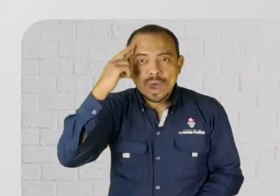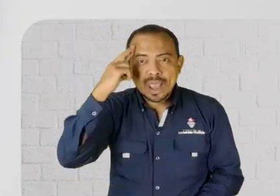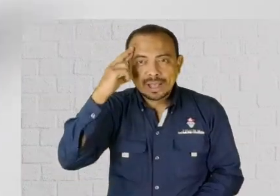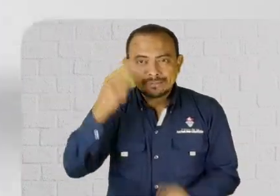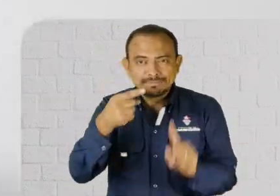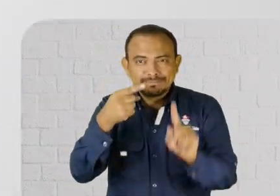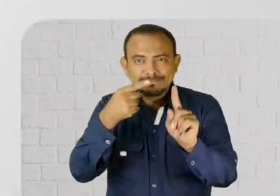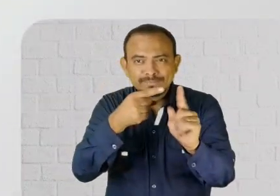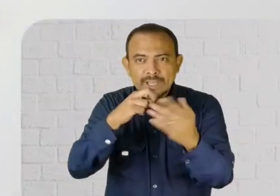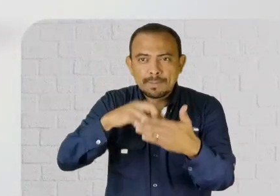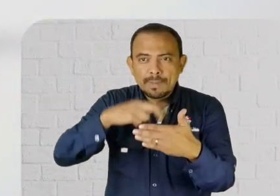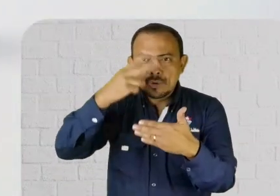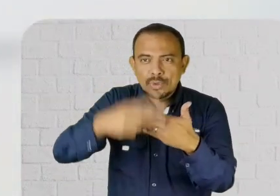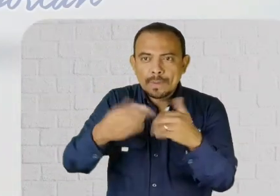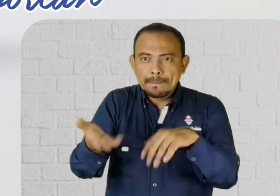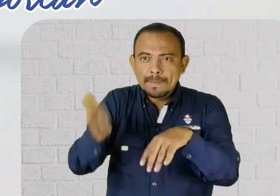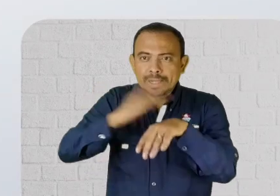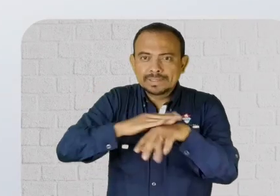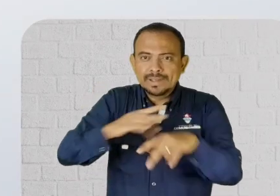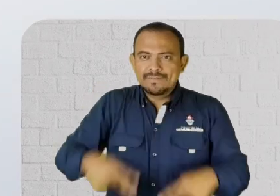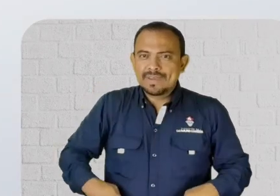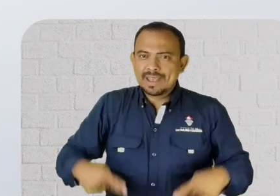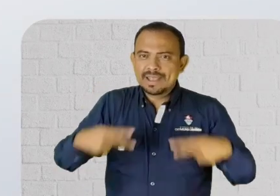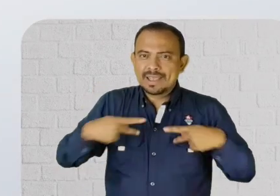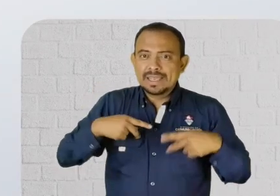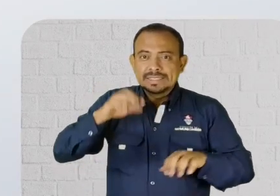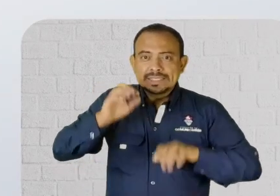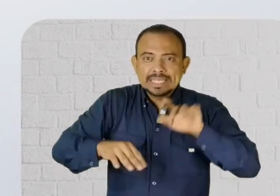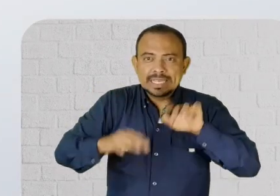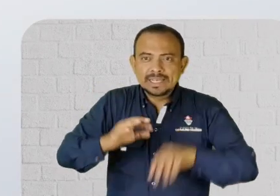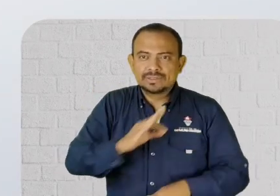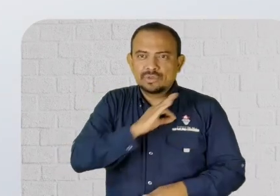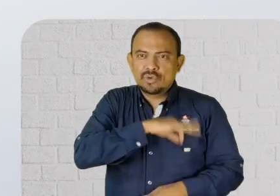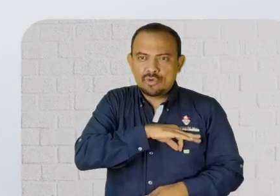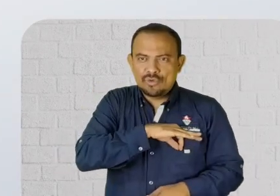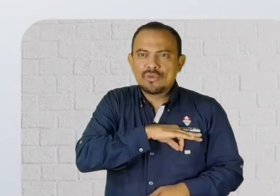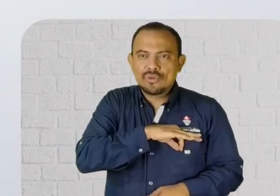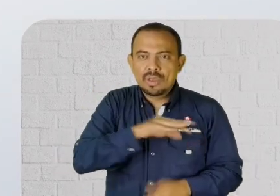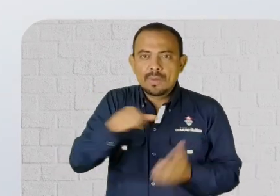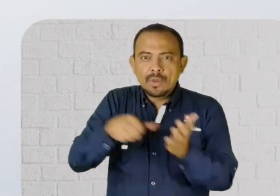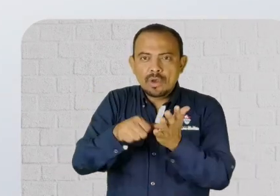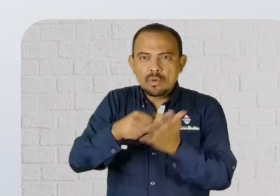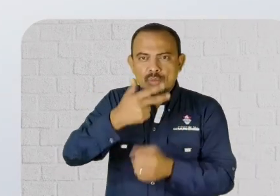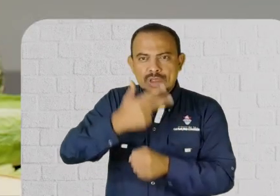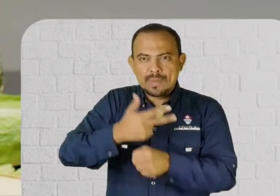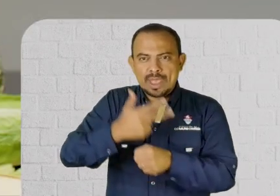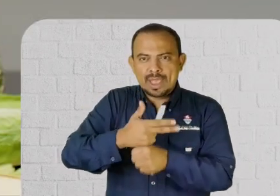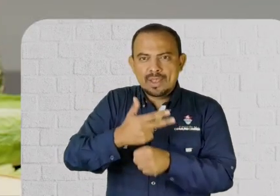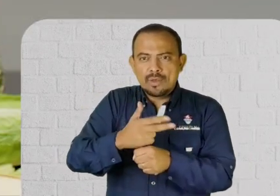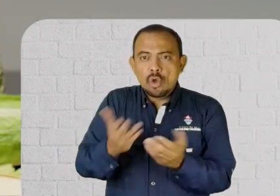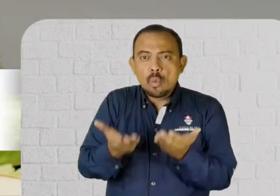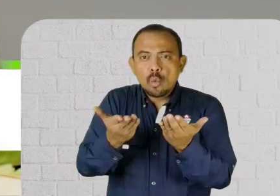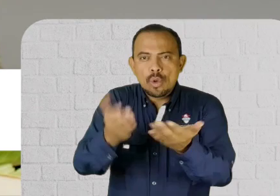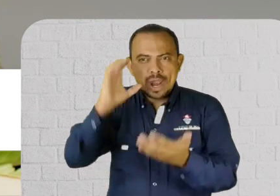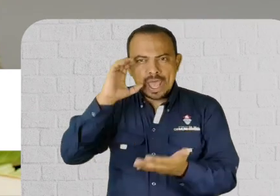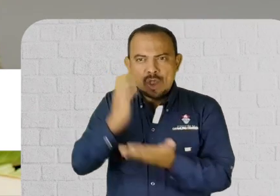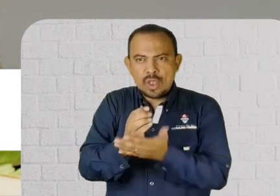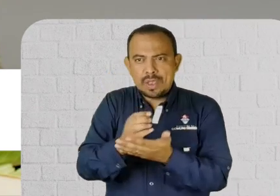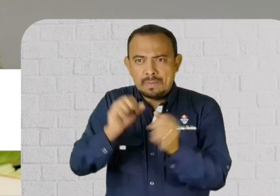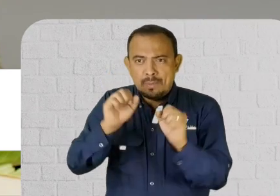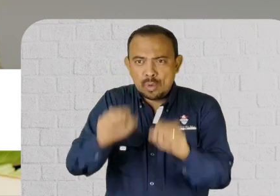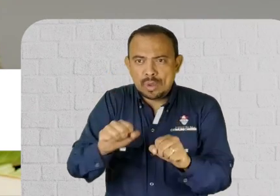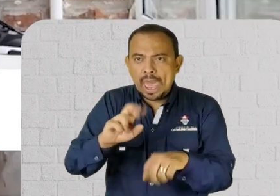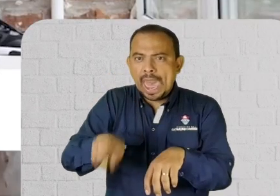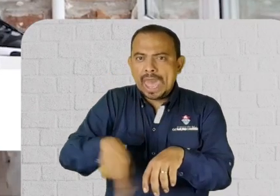unirse al programa Más Vida, de la Secretaría de Asuntos Sociales de la Municipalidad de Guatemala, creado para impulsar el